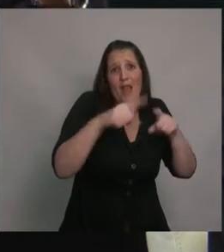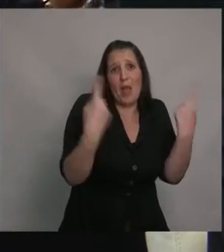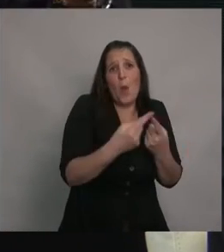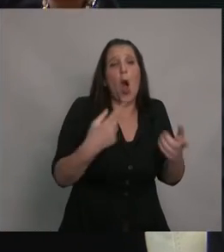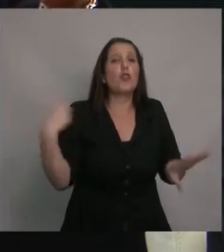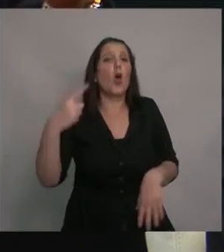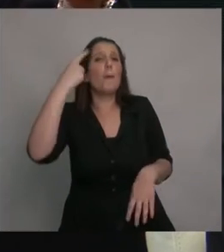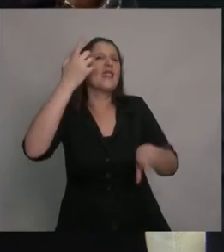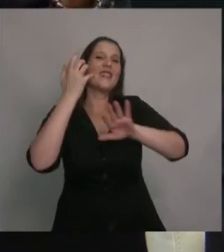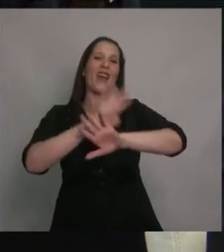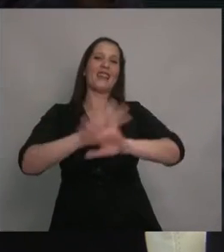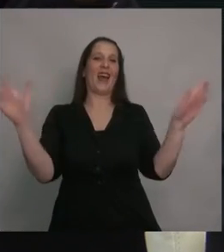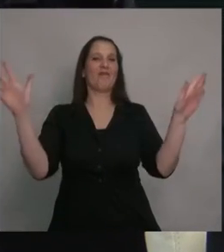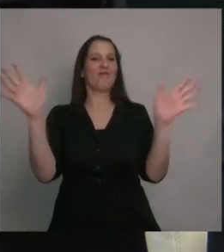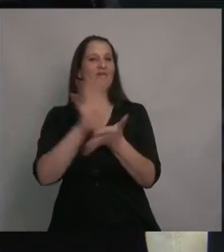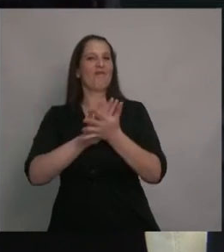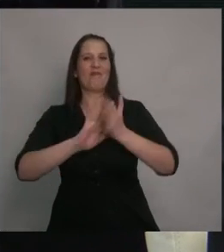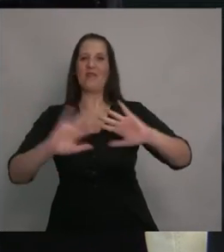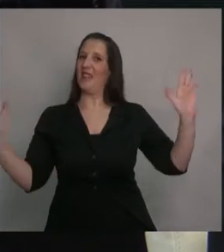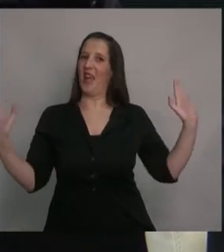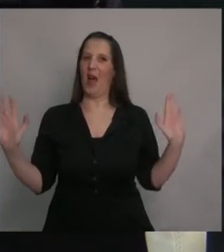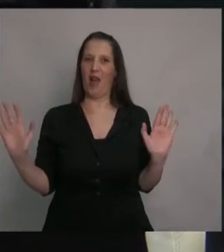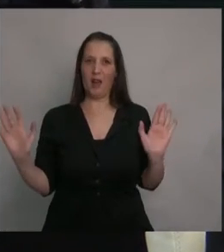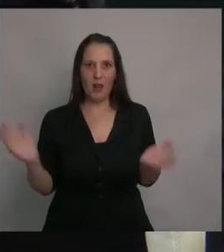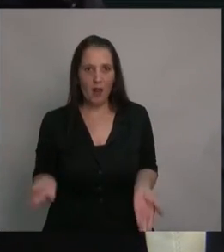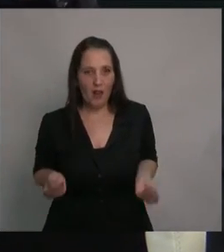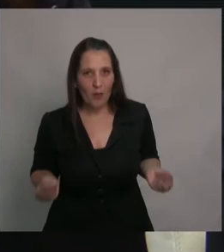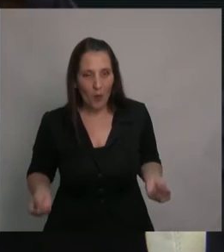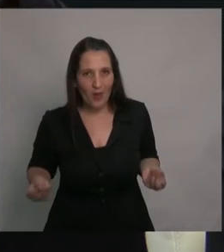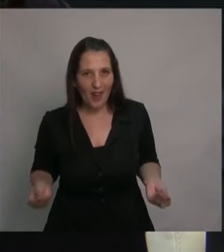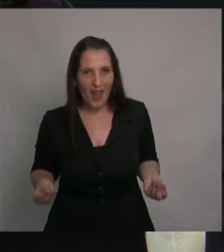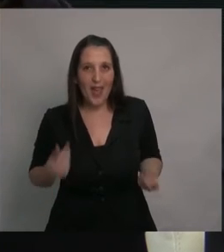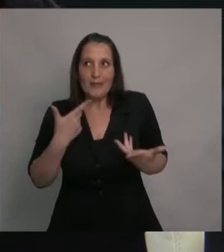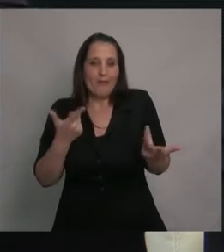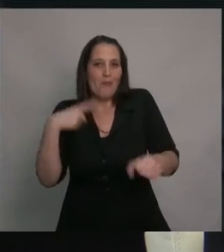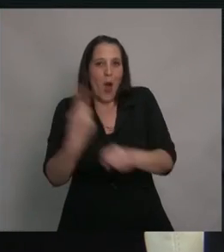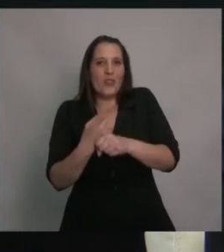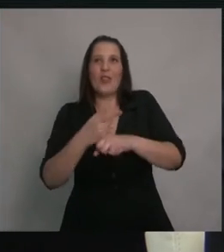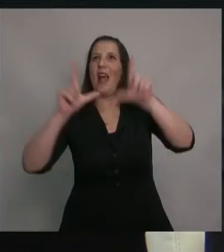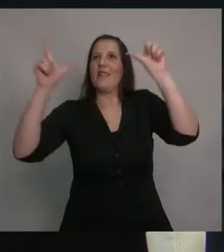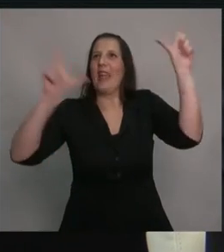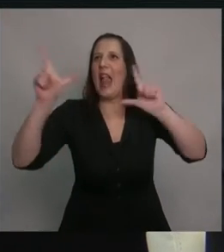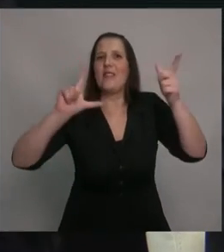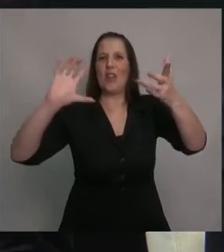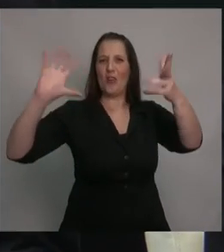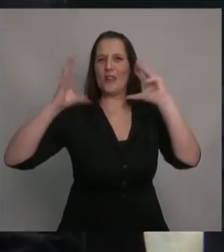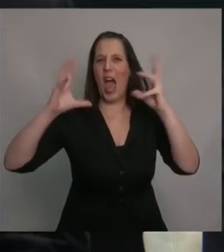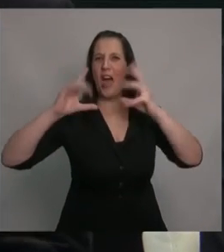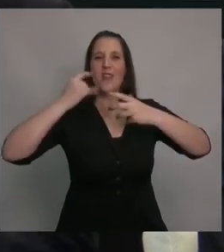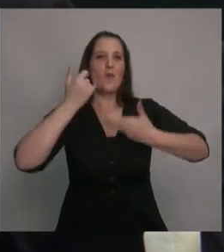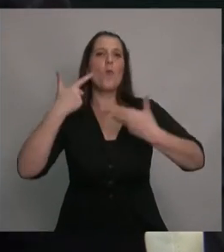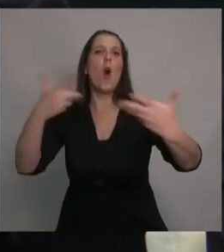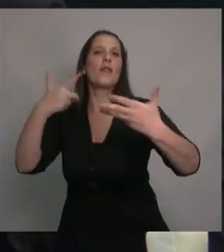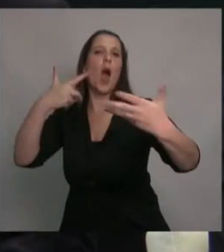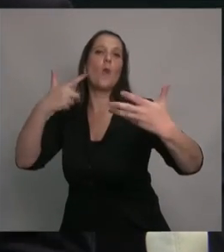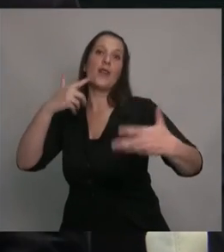Bueno, porque ¿cómo van a ganar una batalla así si los grandes medios de comunicación están en poder de la derecha?